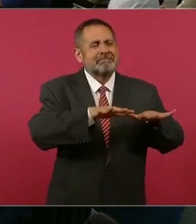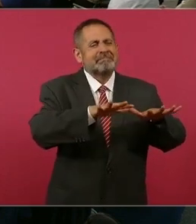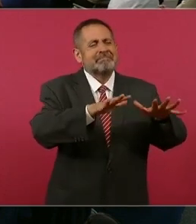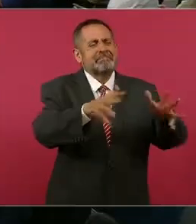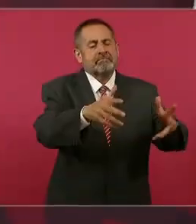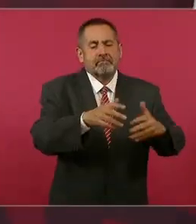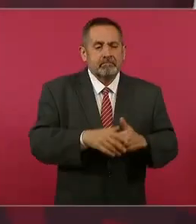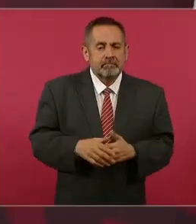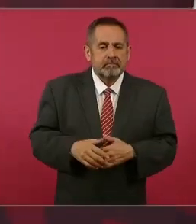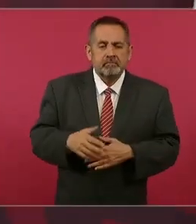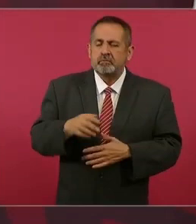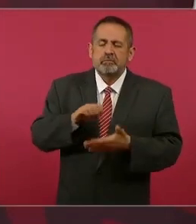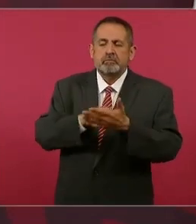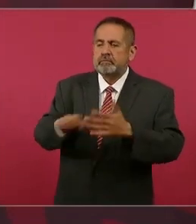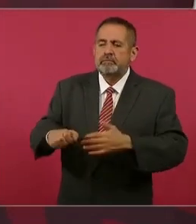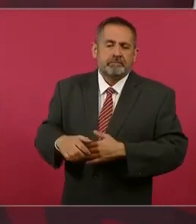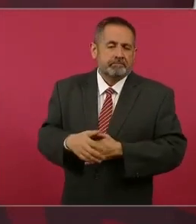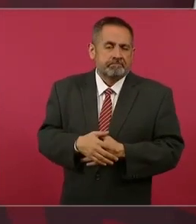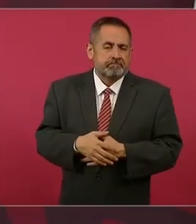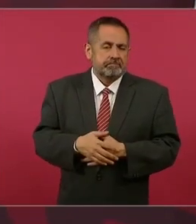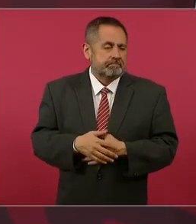un conocido, un familiar,